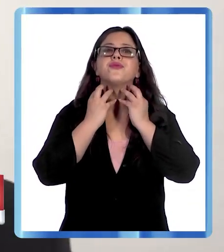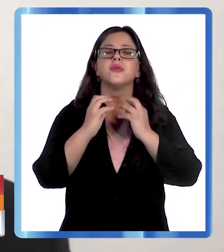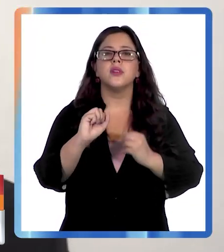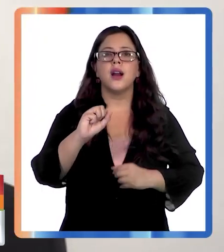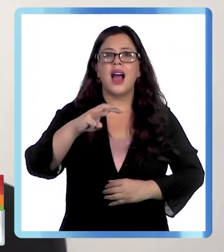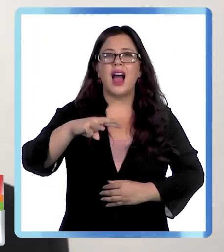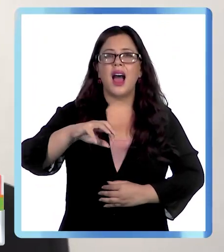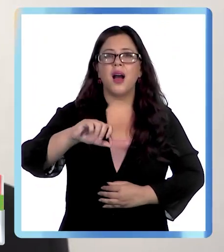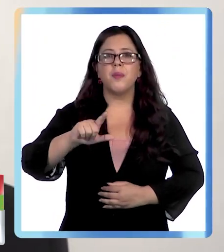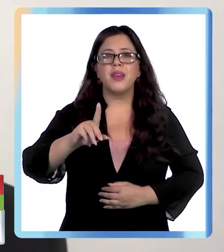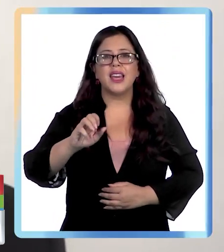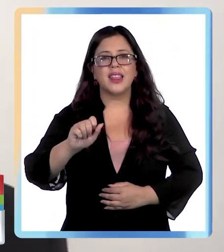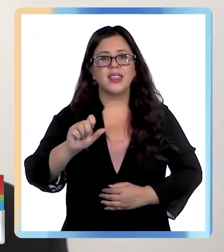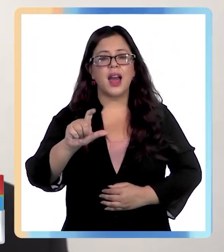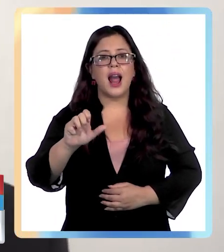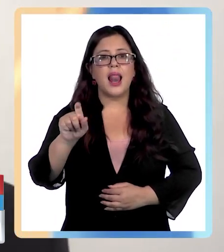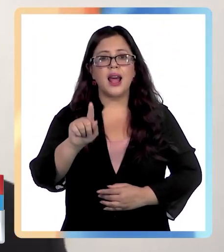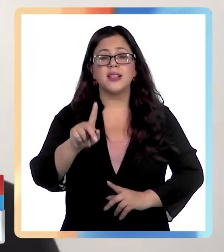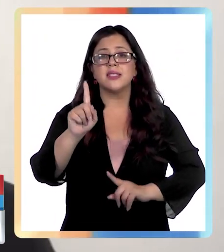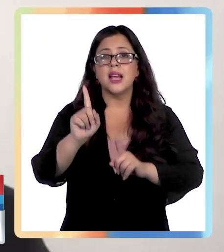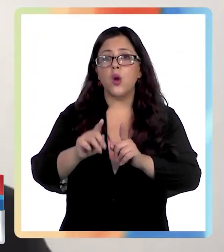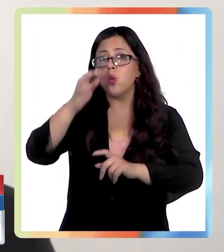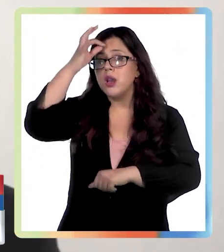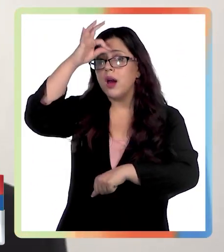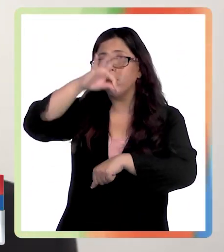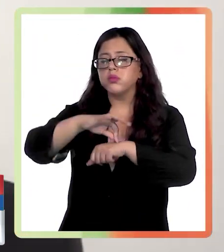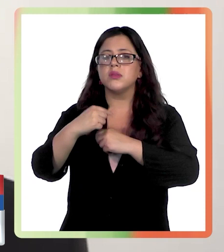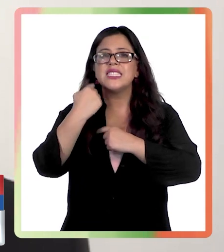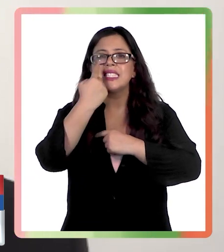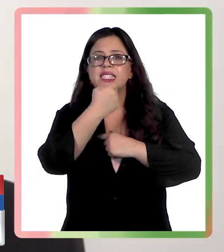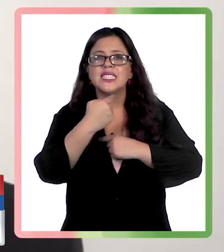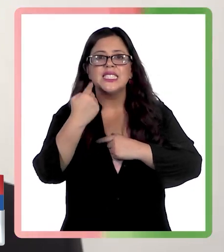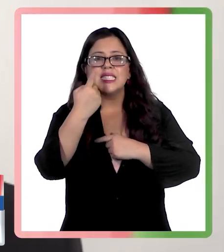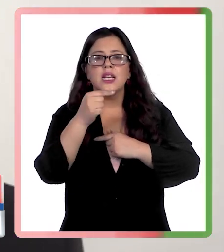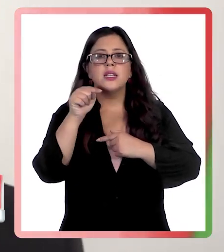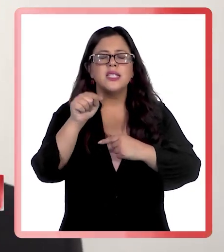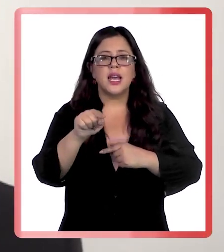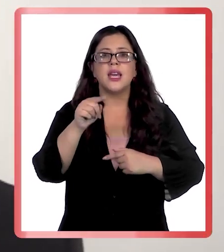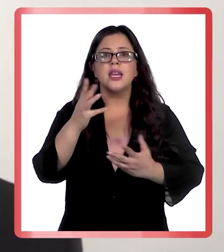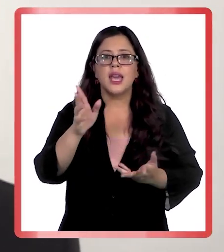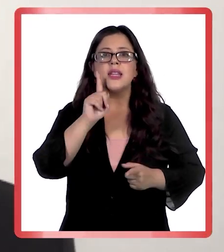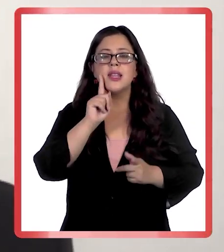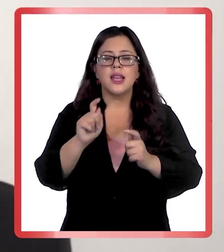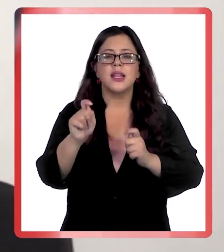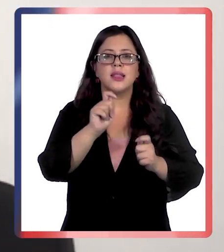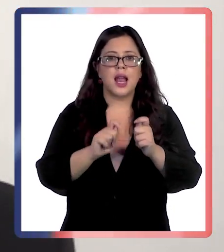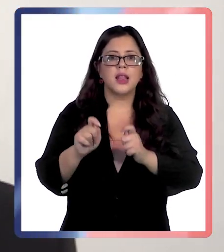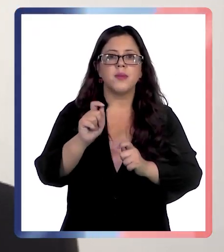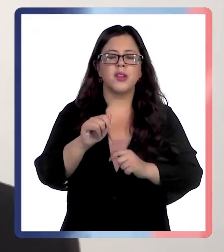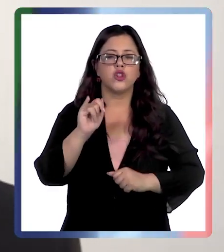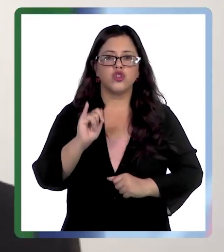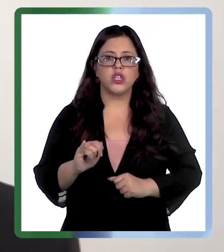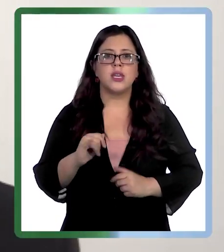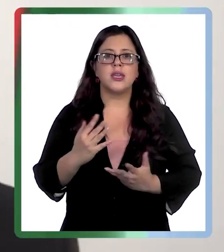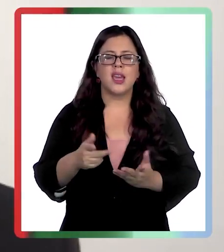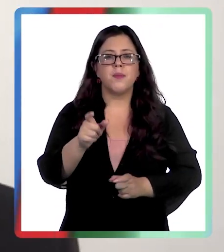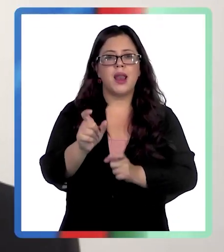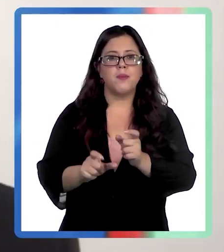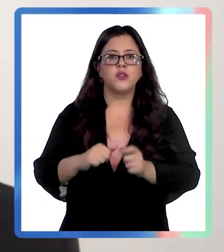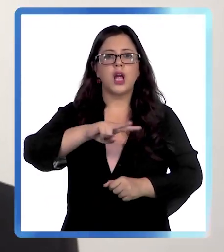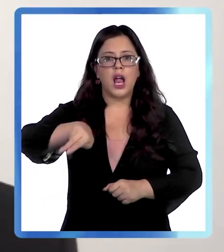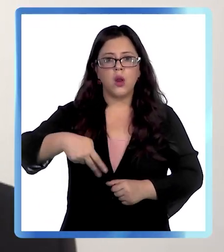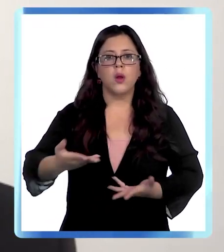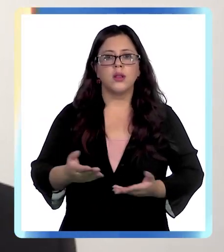ya la mayoría es una litosis de origen intrabucal que por supuesto tiene un tratamiento ya para